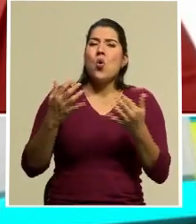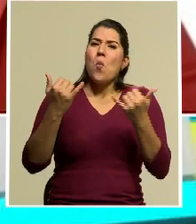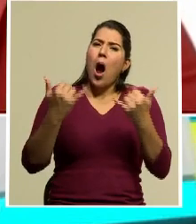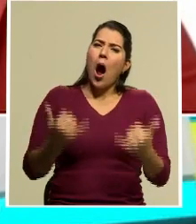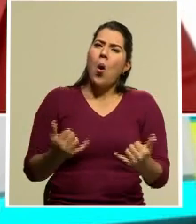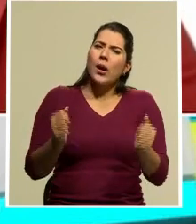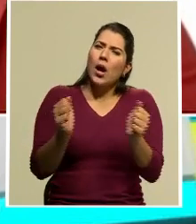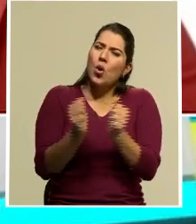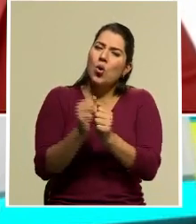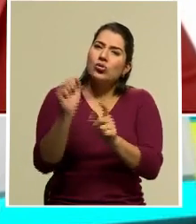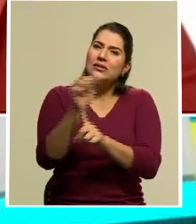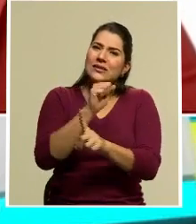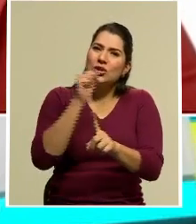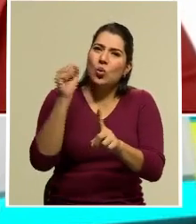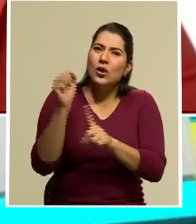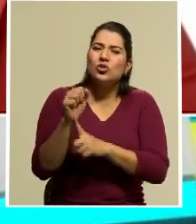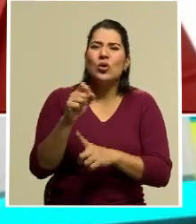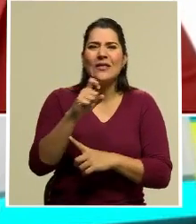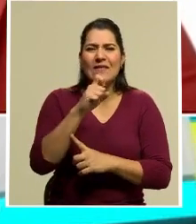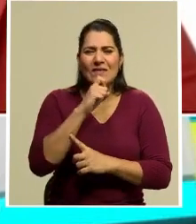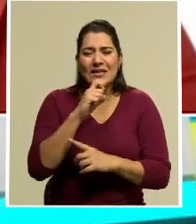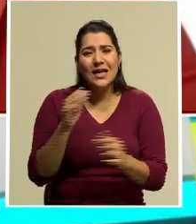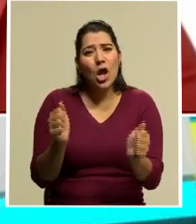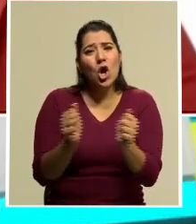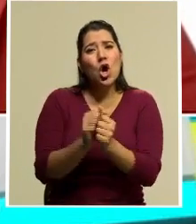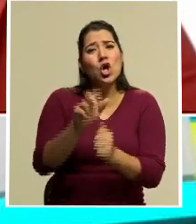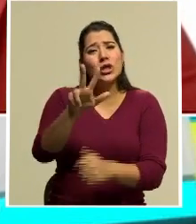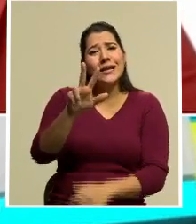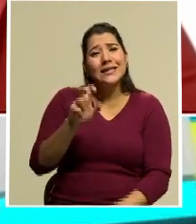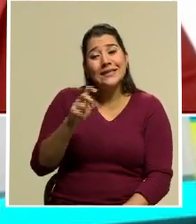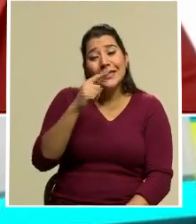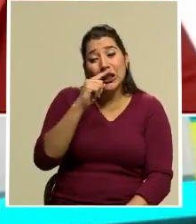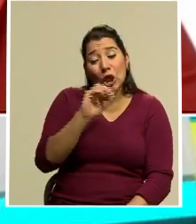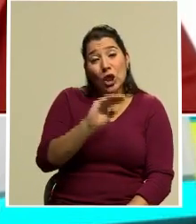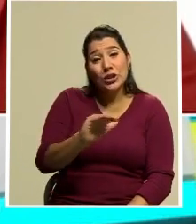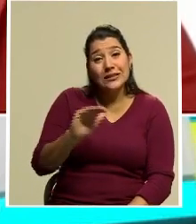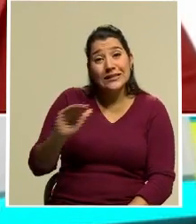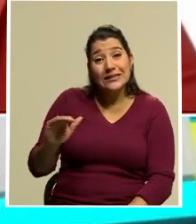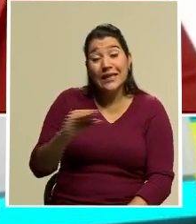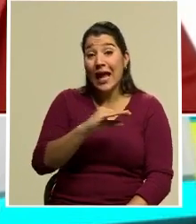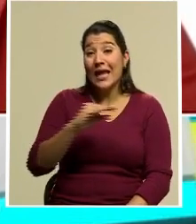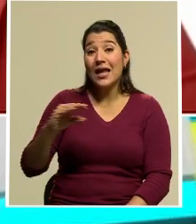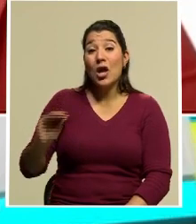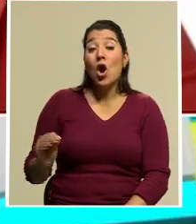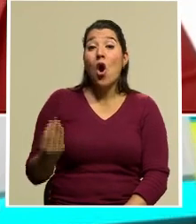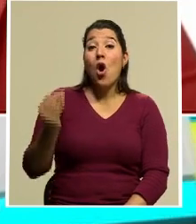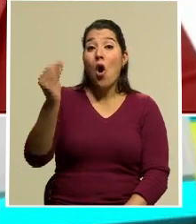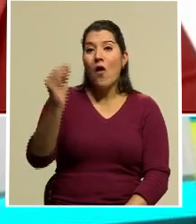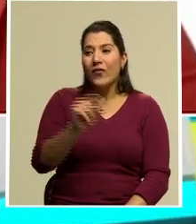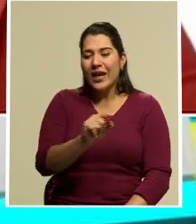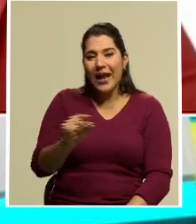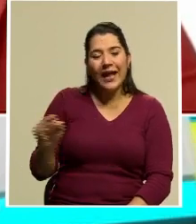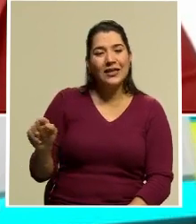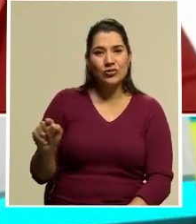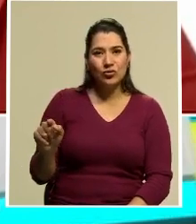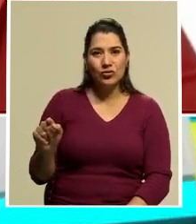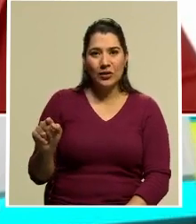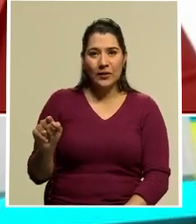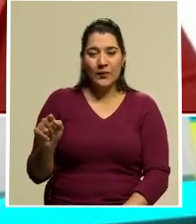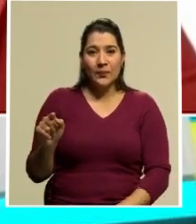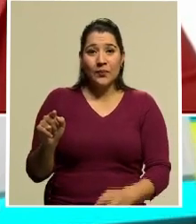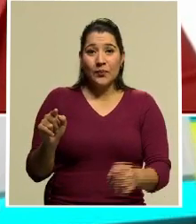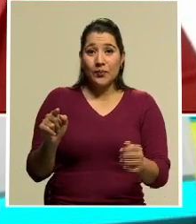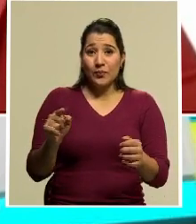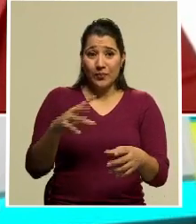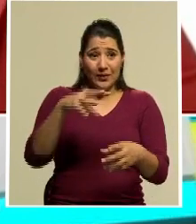situación tan crítica, con más de 300.000 niños y jóvenes que están en las listas de los